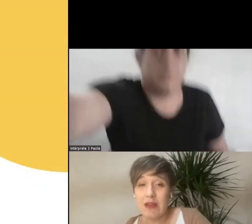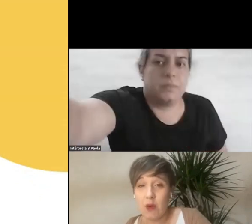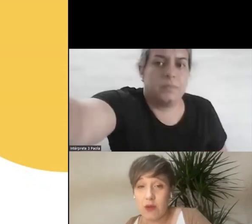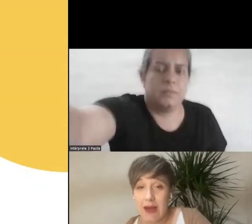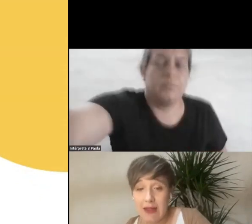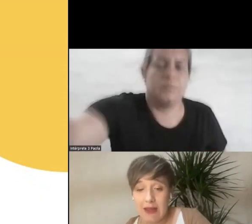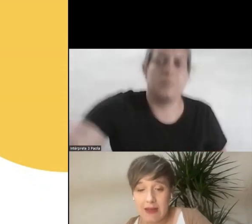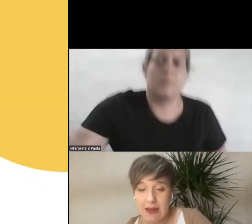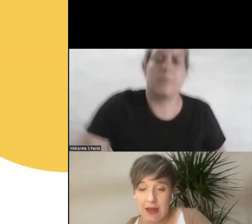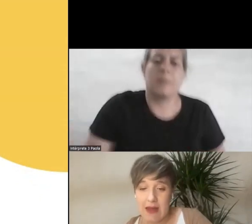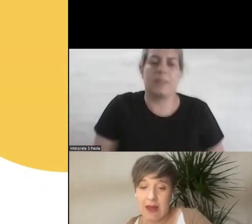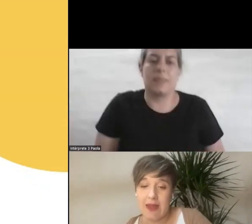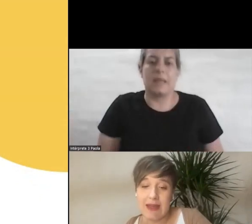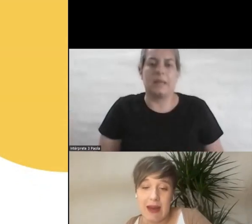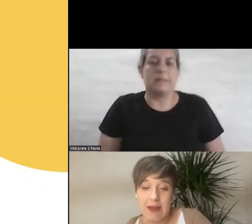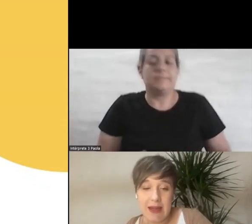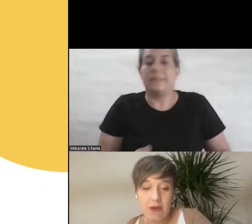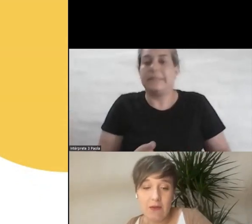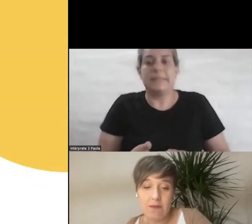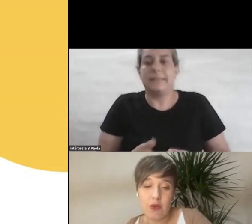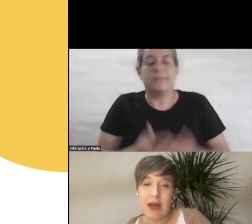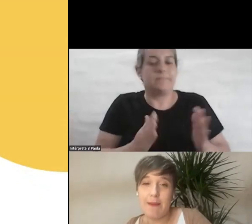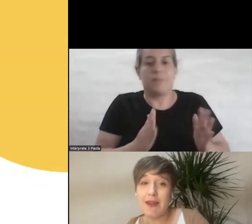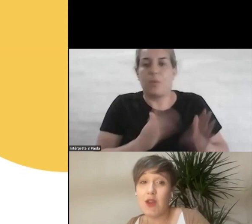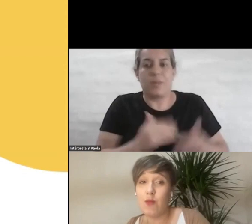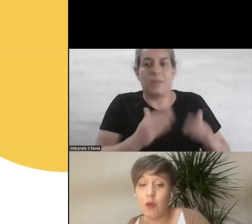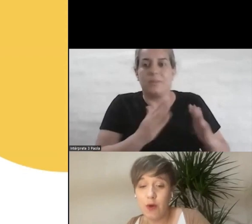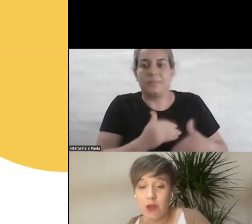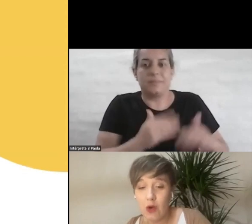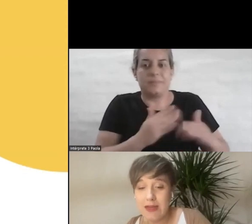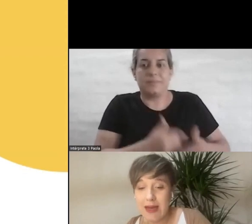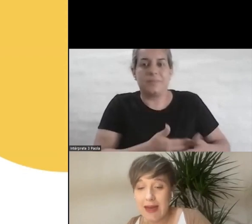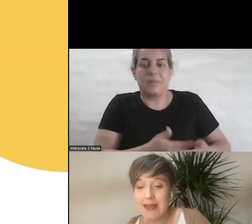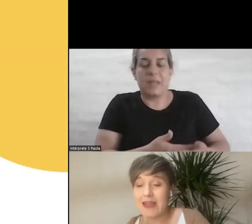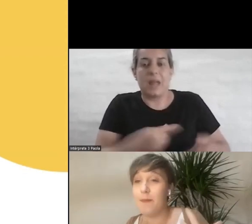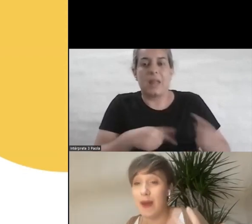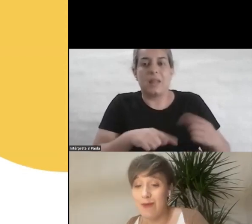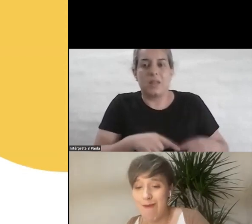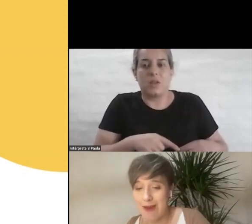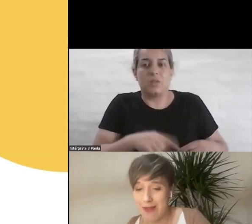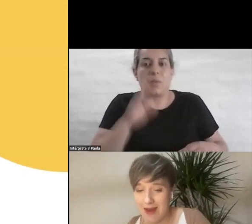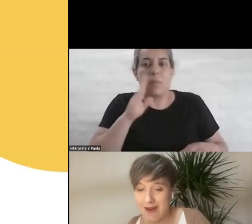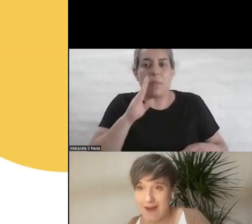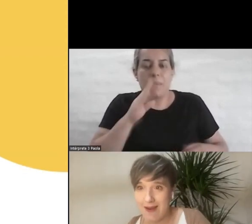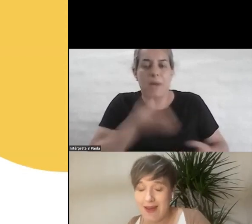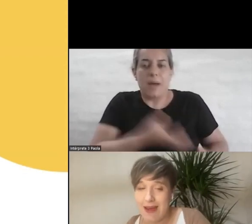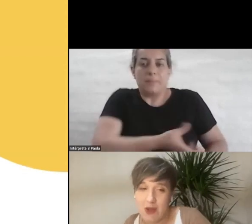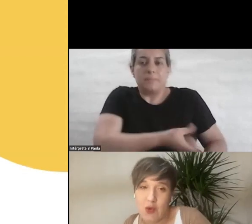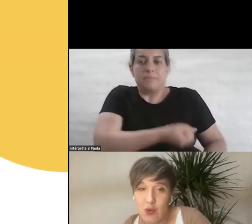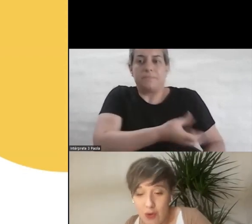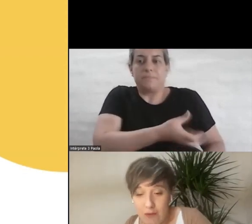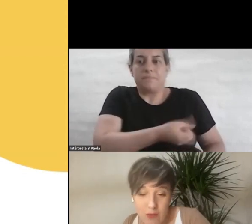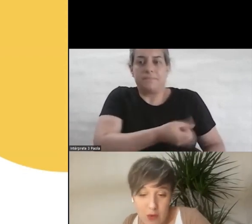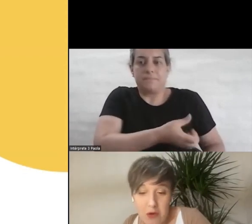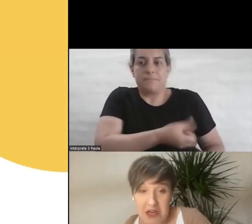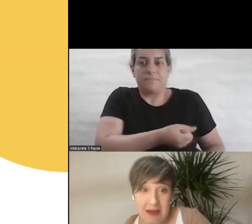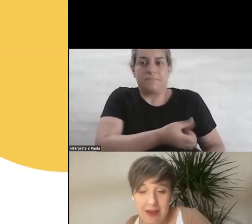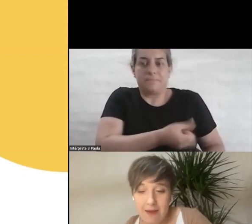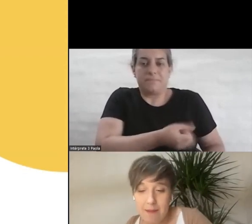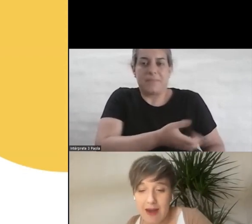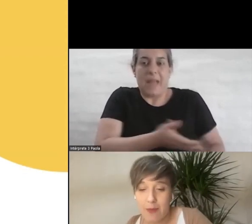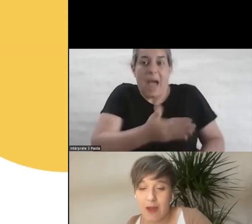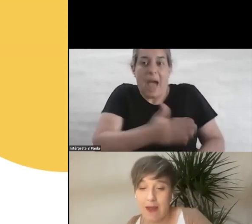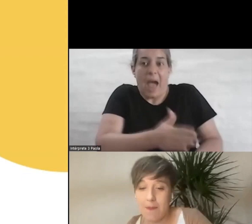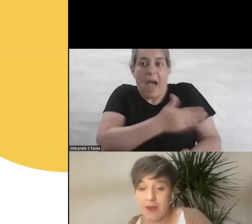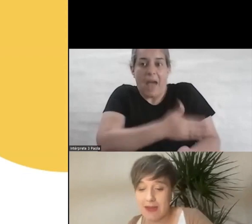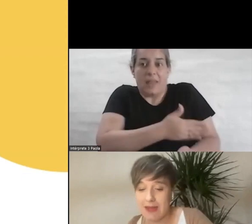muchas dificultades, quizás será necesario pues, que la madre se estimule un poquito con el sacaleches previo a ofrecer. Esto es un truco que está